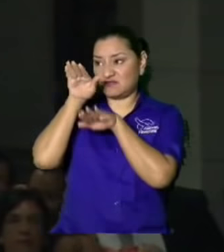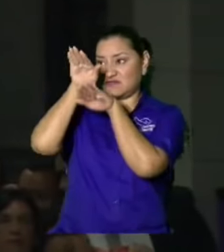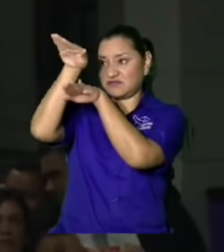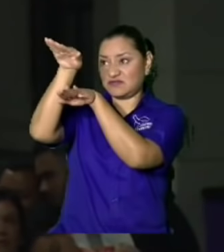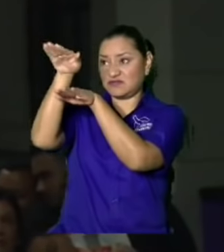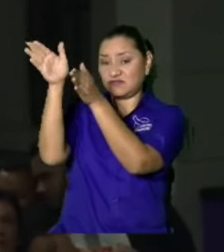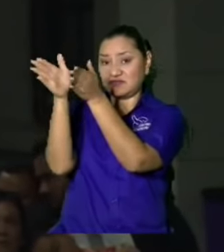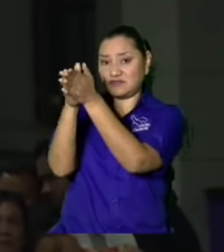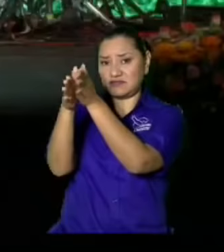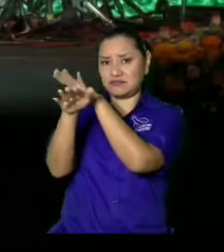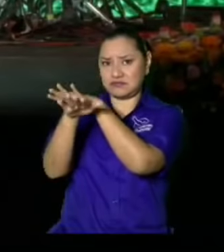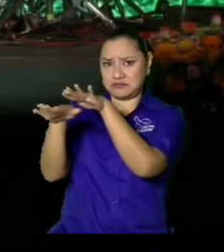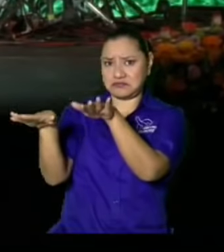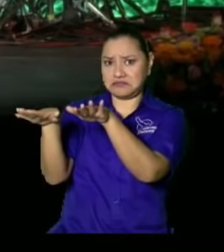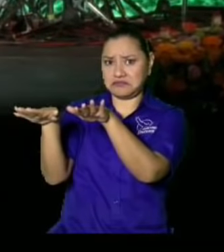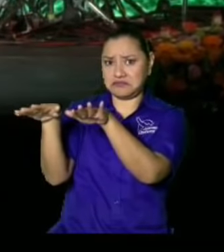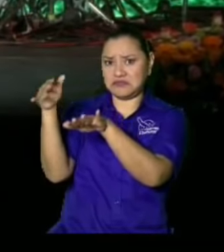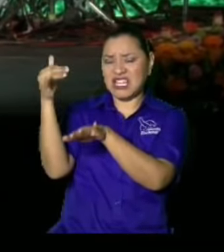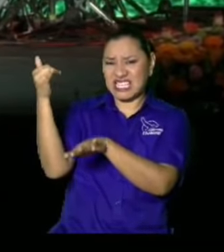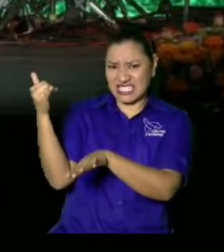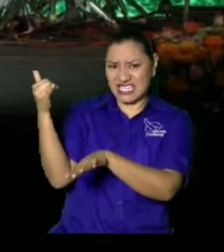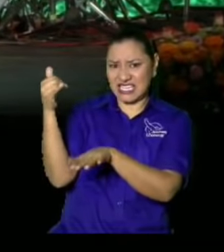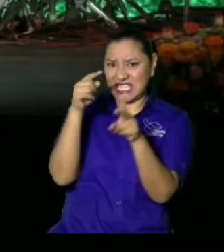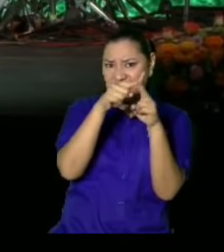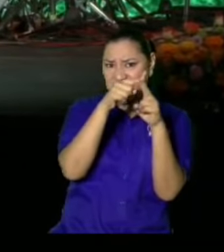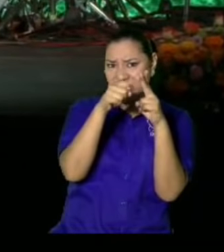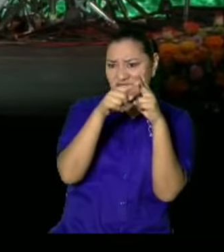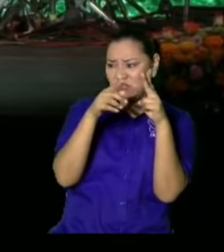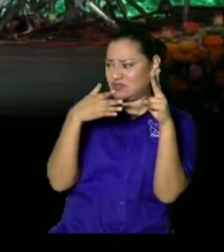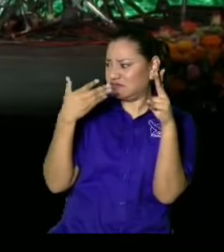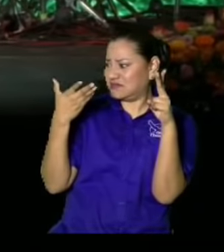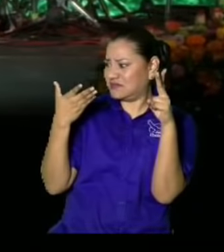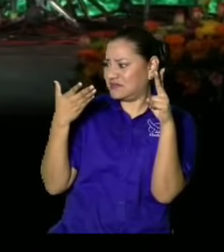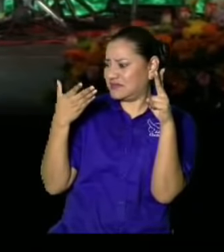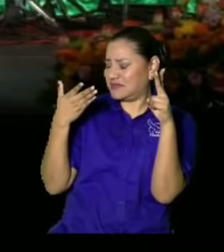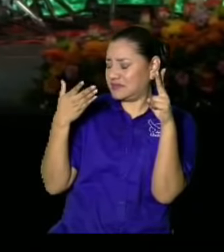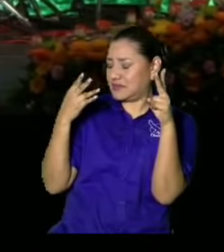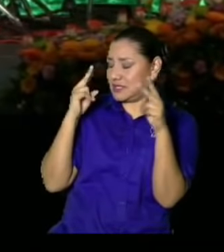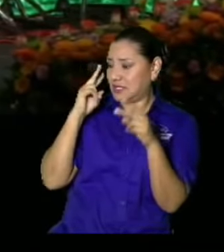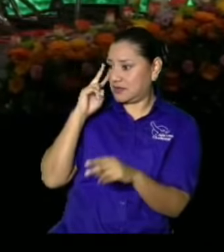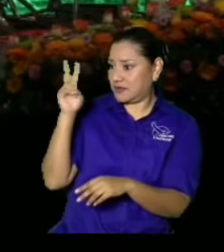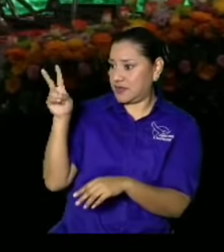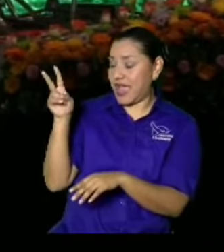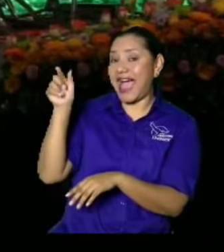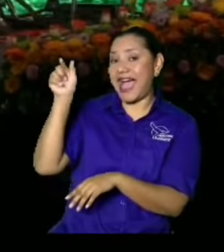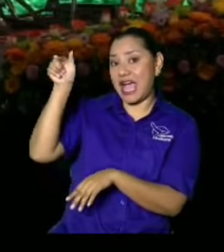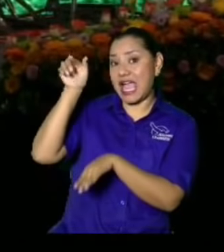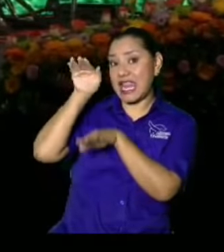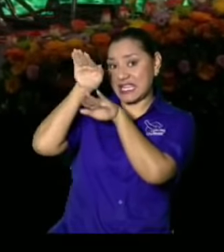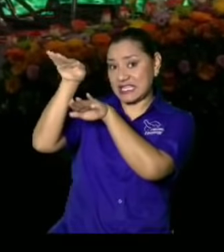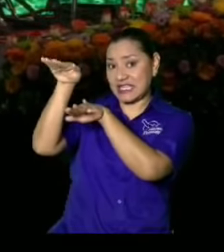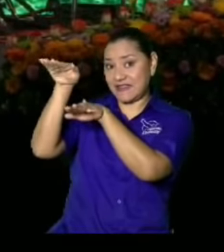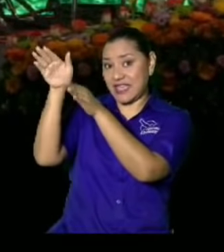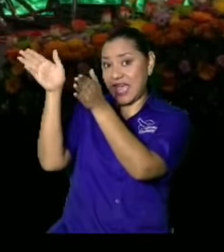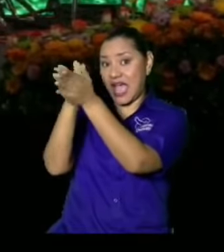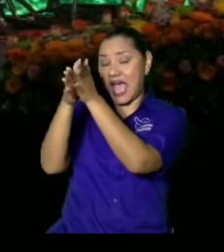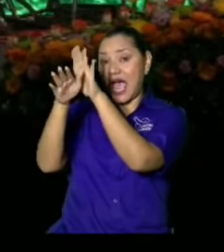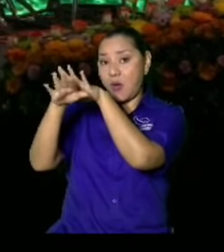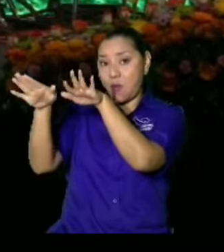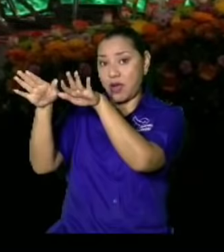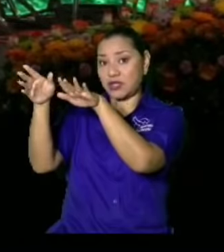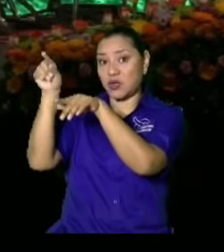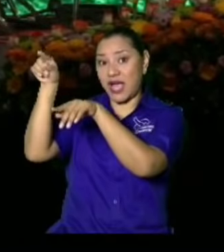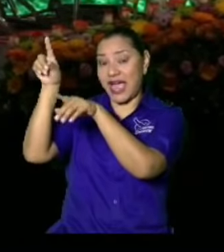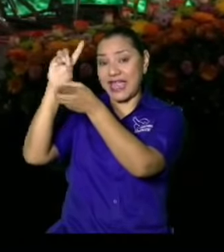Y ayer, sí, eso esperé. Le vengo a cambiar de fragancia. Le vengo a cambiar de olor ahora. Te da gloria a